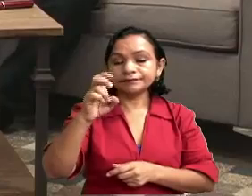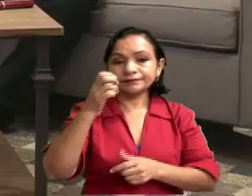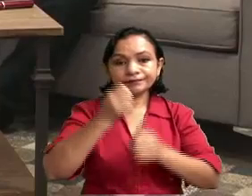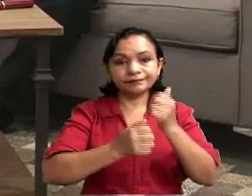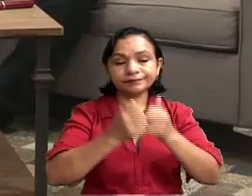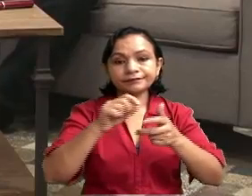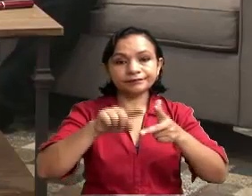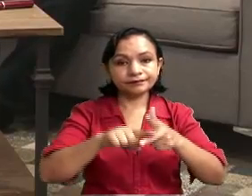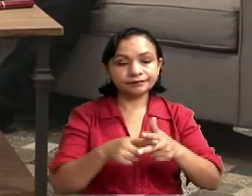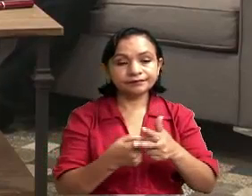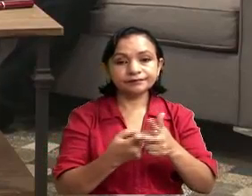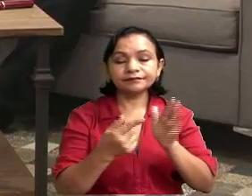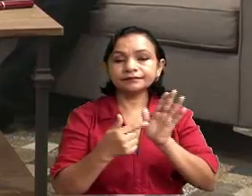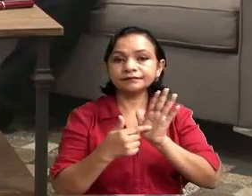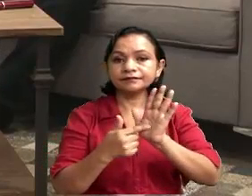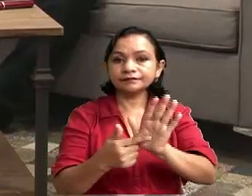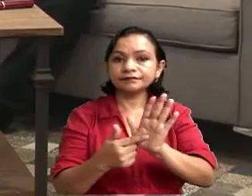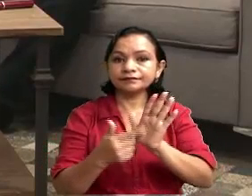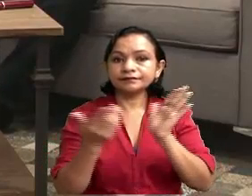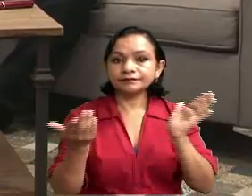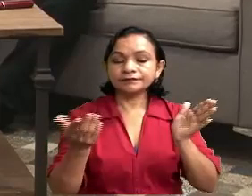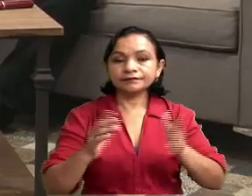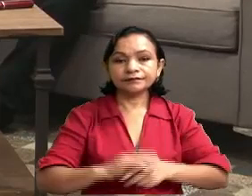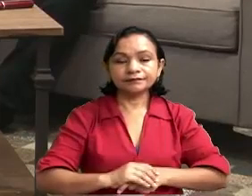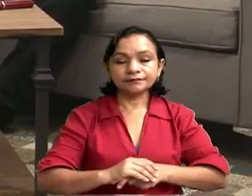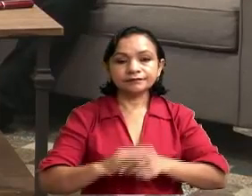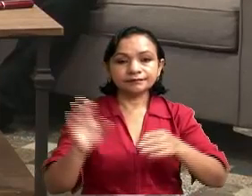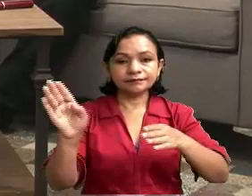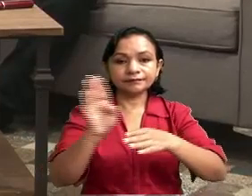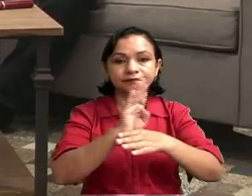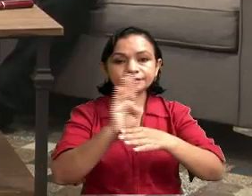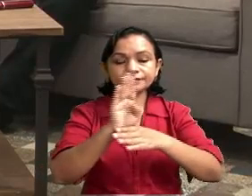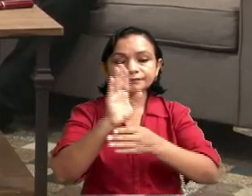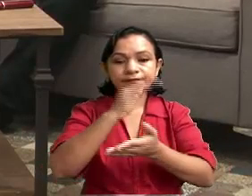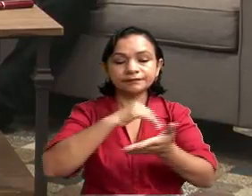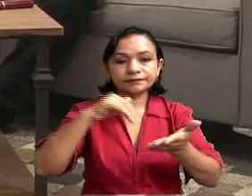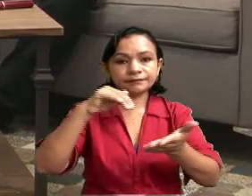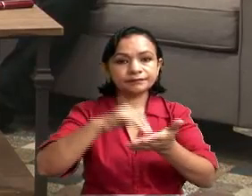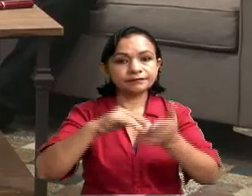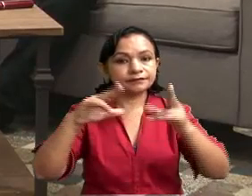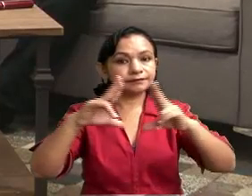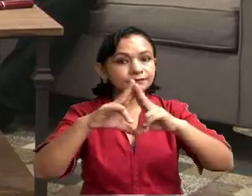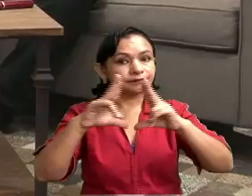acá. Por ejemplo, el Banco Central de Nicaragua